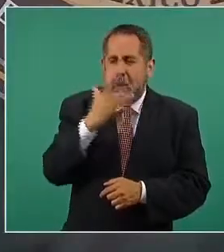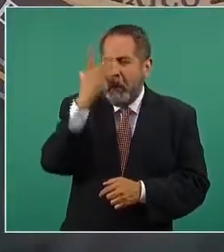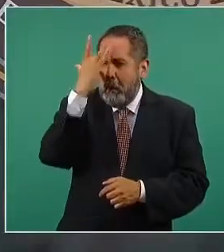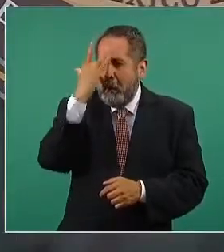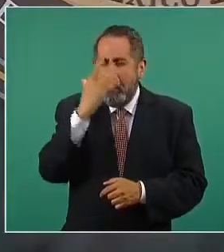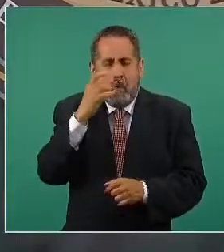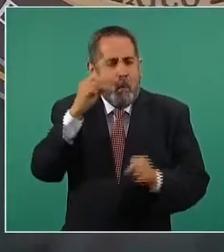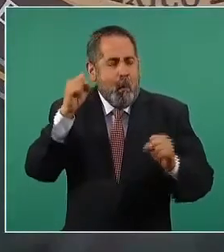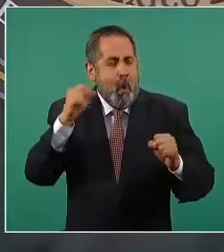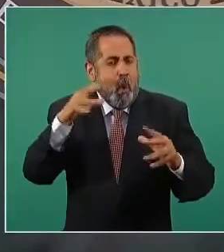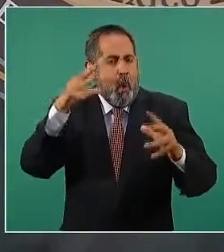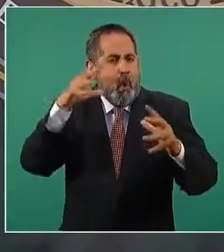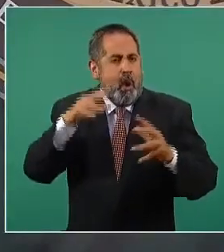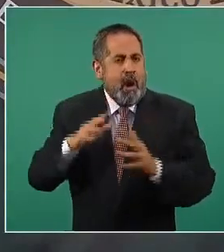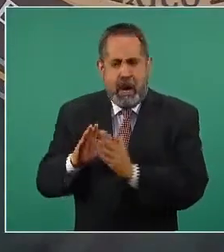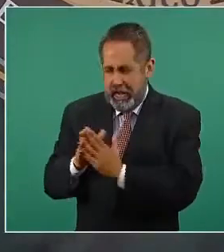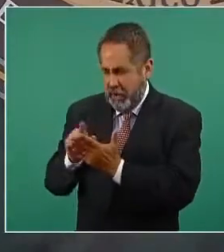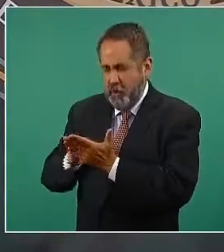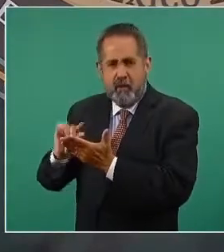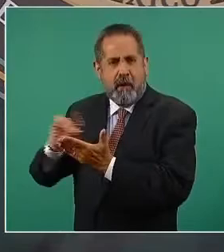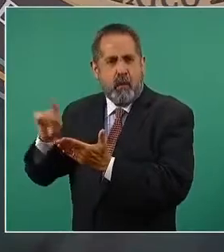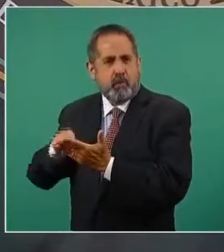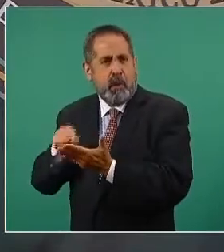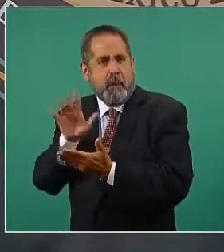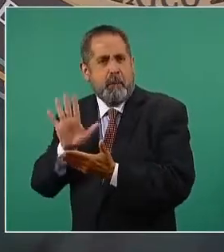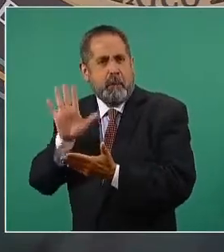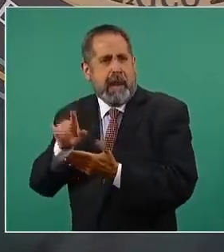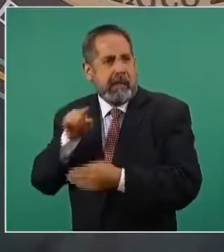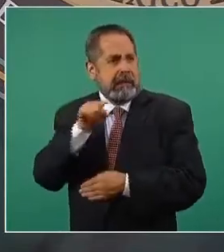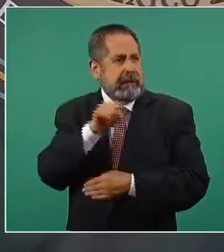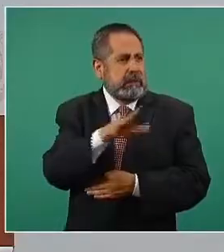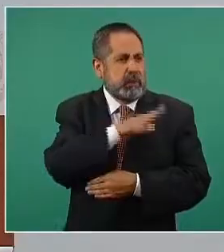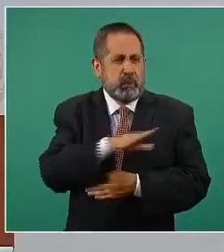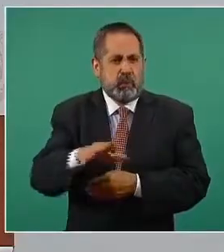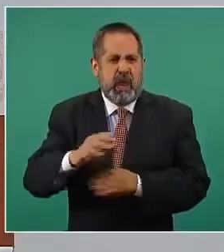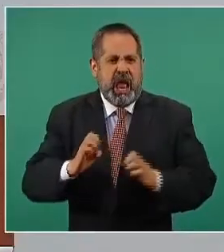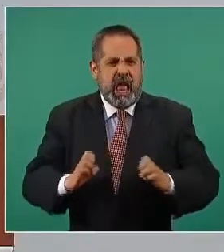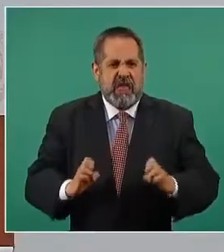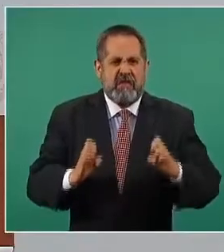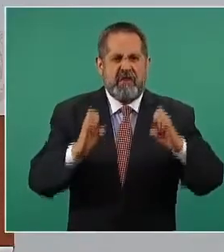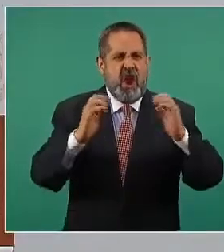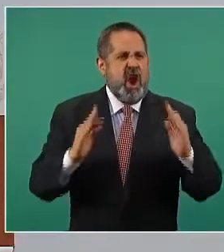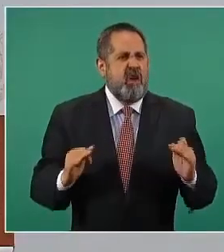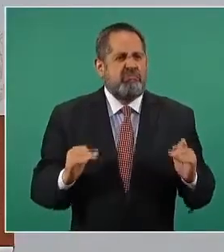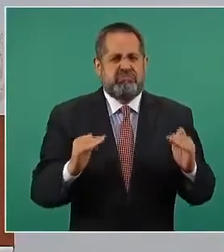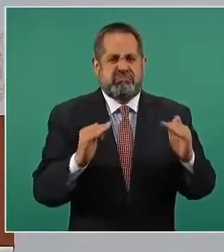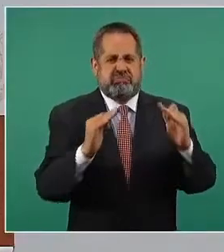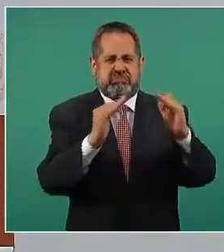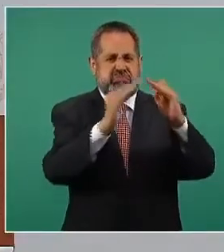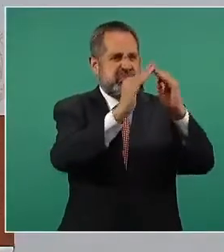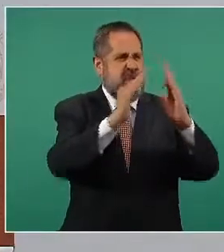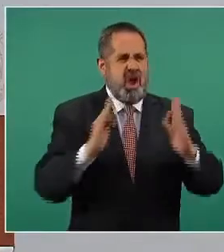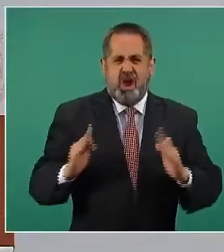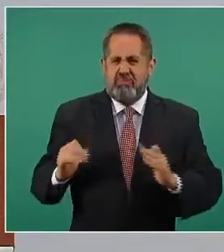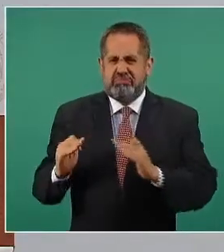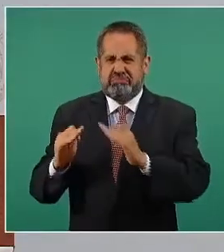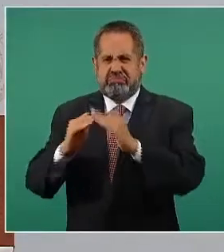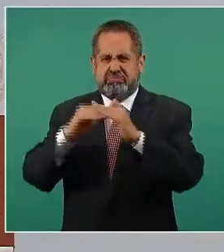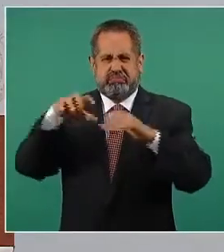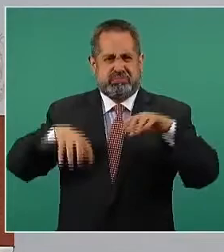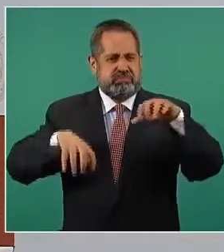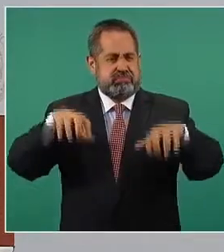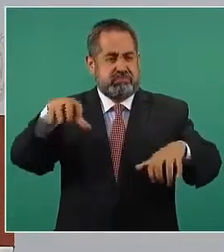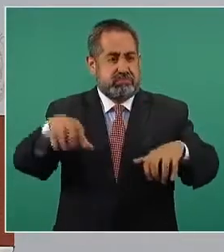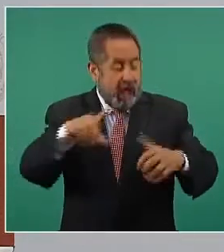en el libro de Amadís, por las grandes torres y edificios que tenían dentro en el